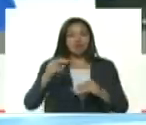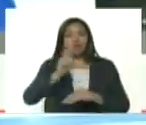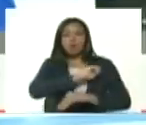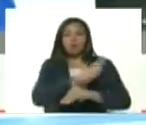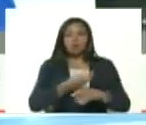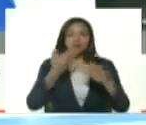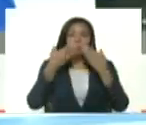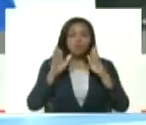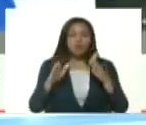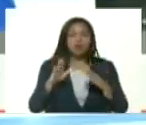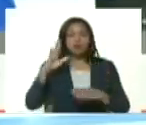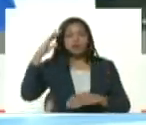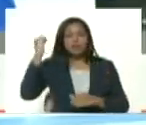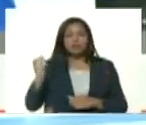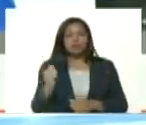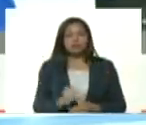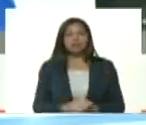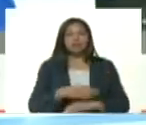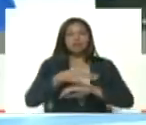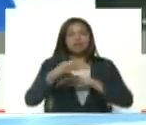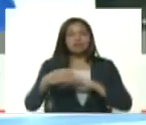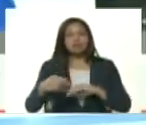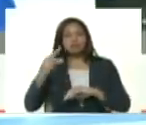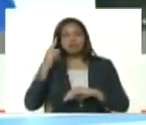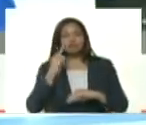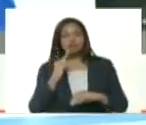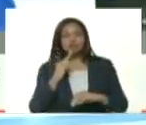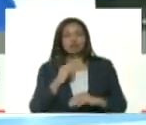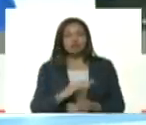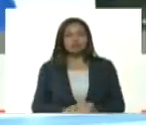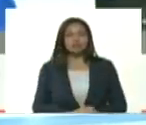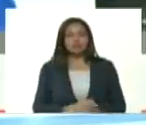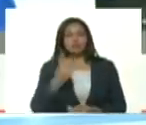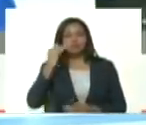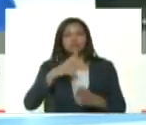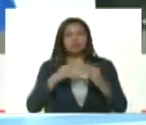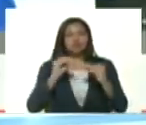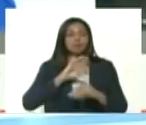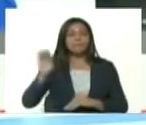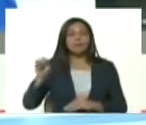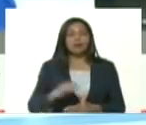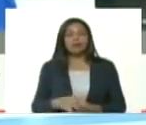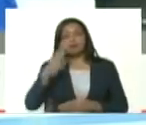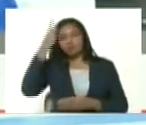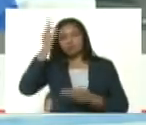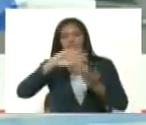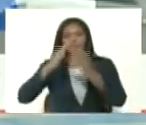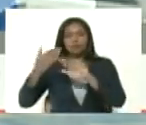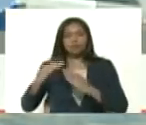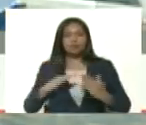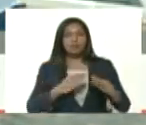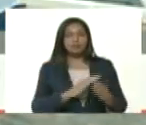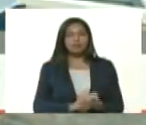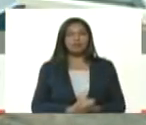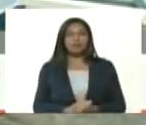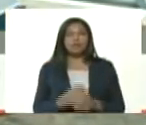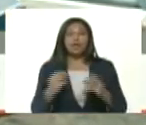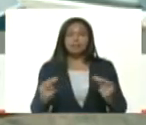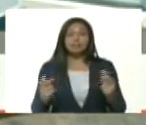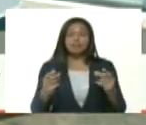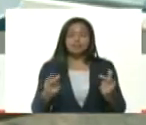popular de Petare, del municipio de Sucre, de todo el estado Miranda y de todo el país, a los consejos comunales